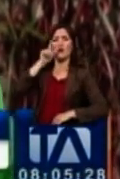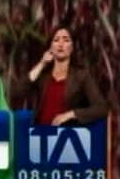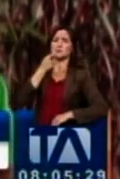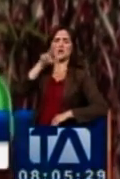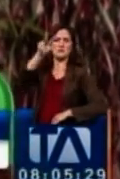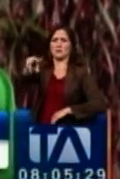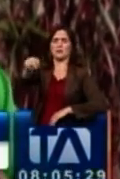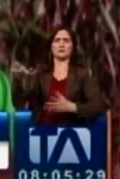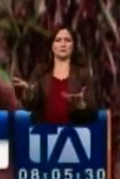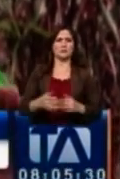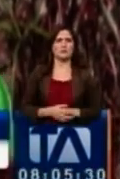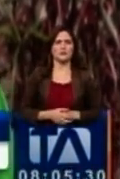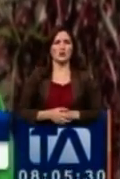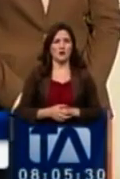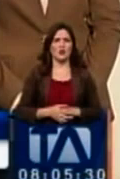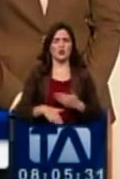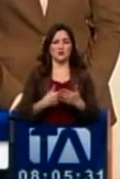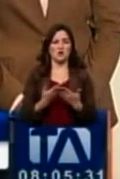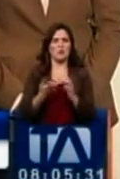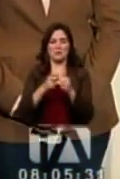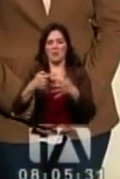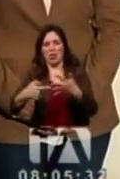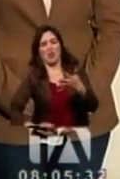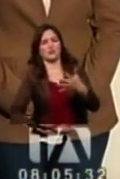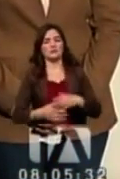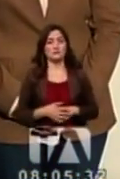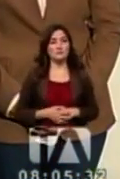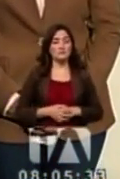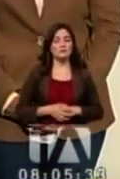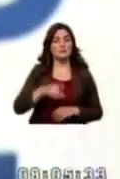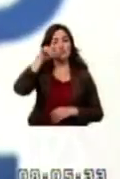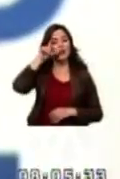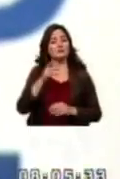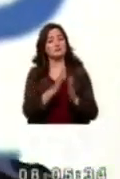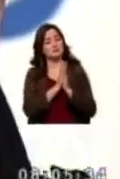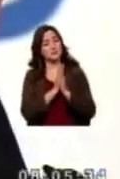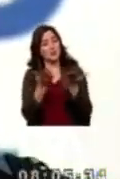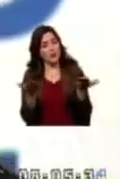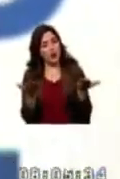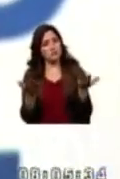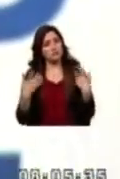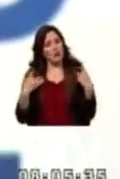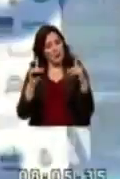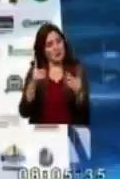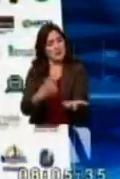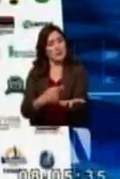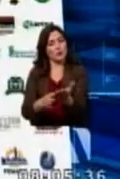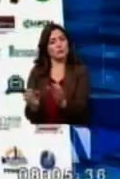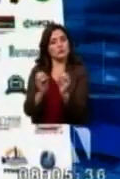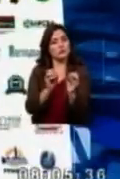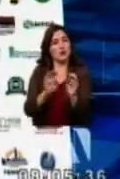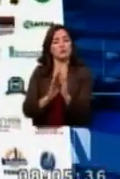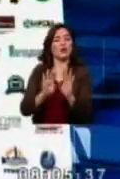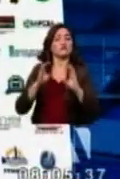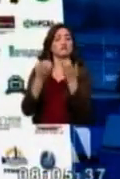no sé qué, que el árbitro vendido, que la cancha inclinada. Y pidió Guillermo Lasso al candidato Lenín Moreno acudir al debate que organiza la Cámara de Comercio de